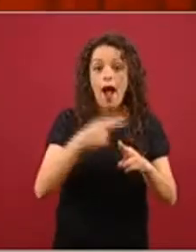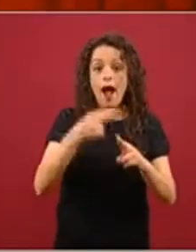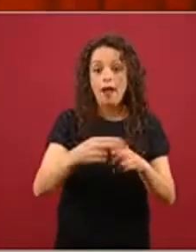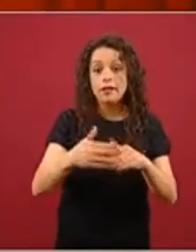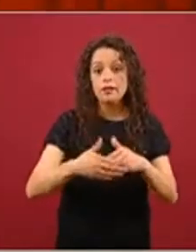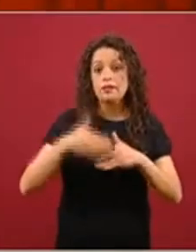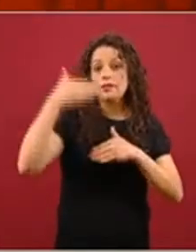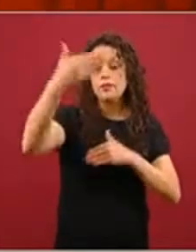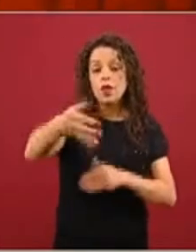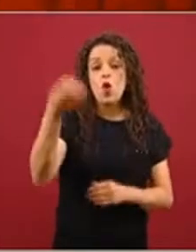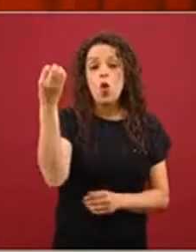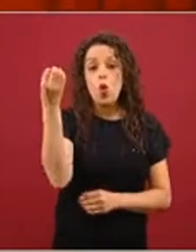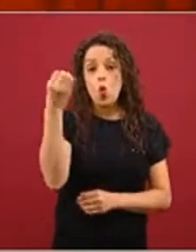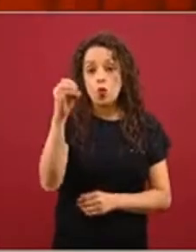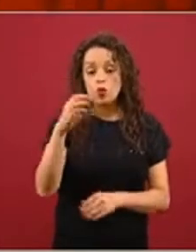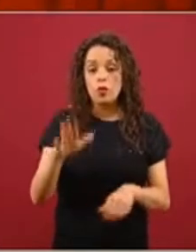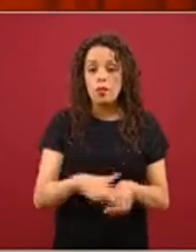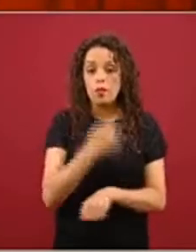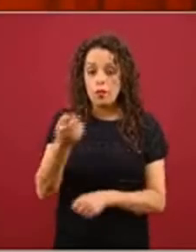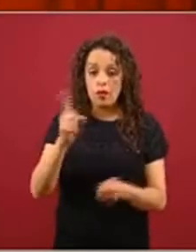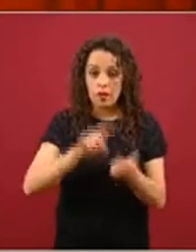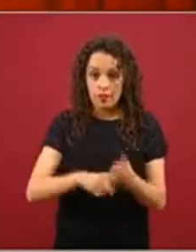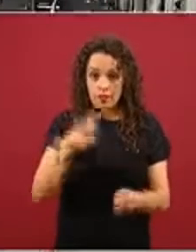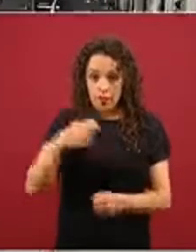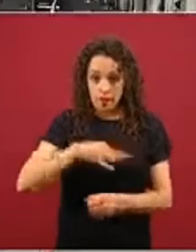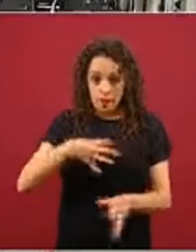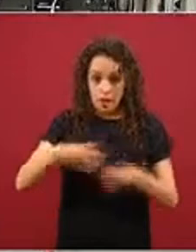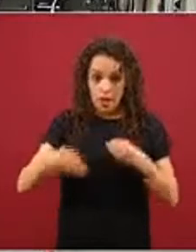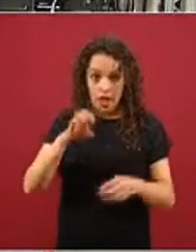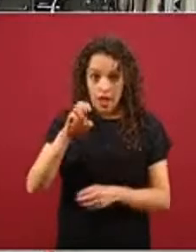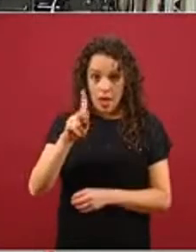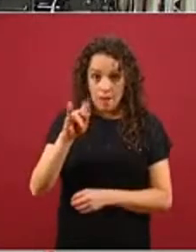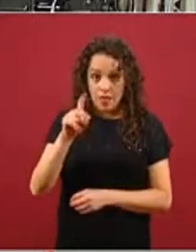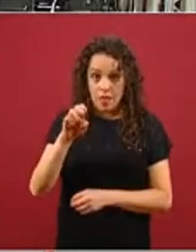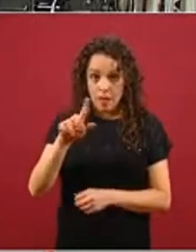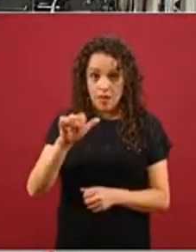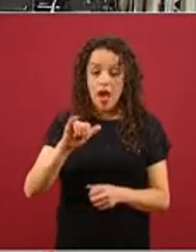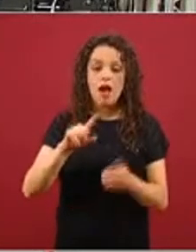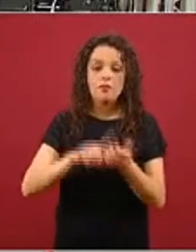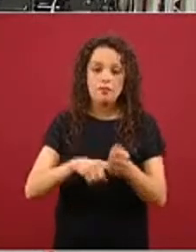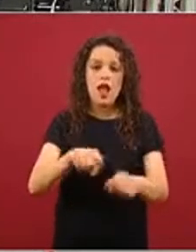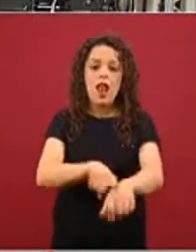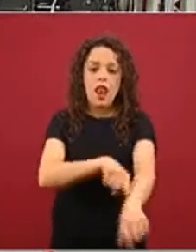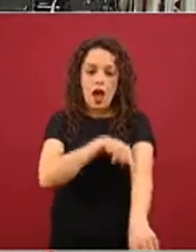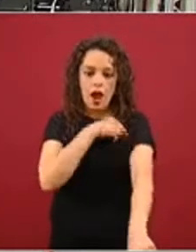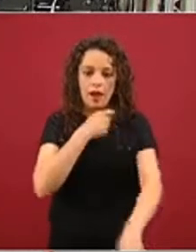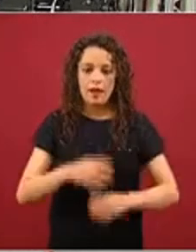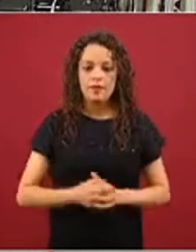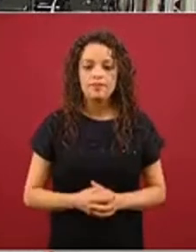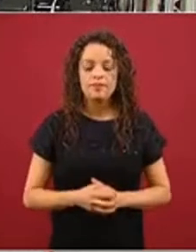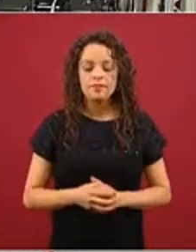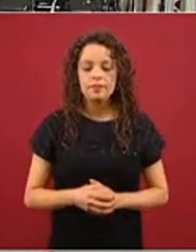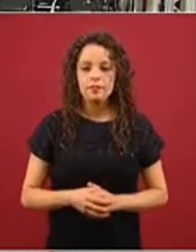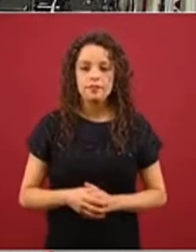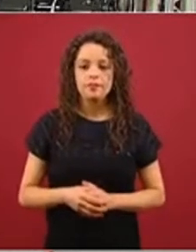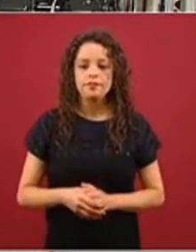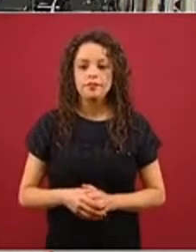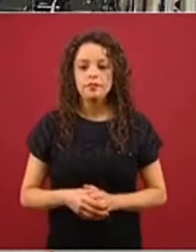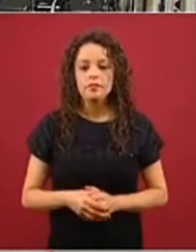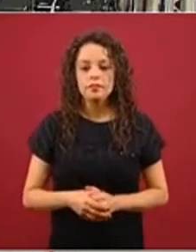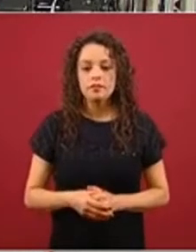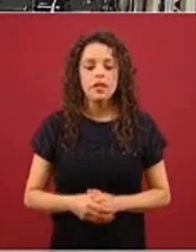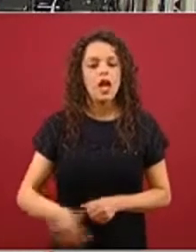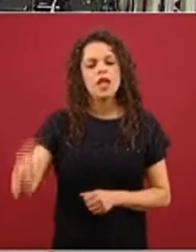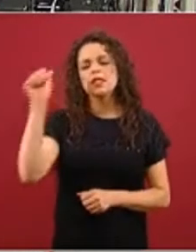larga. Más o menos a eso me referí. Sobre el tuit del gobernador. Hemos estado siempre con